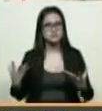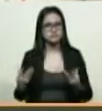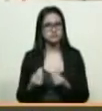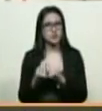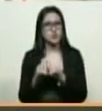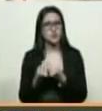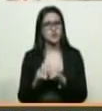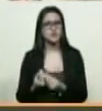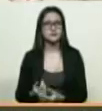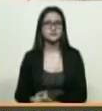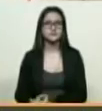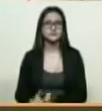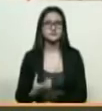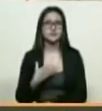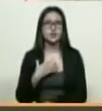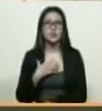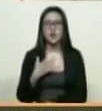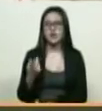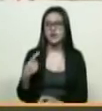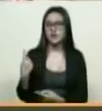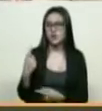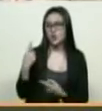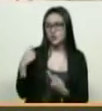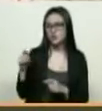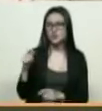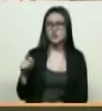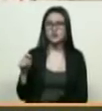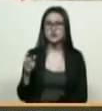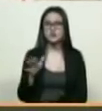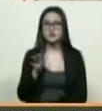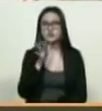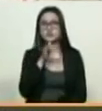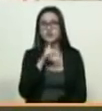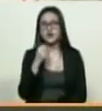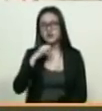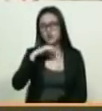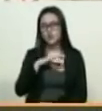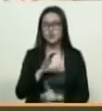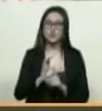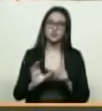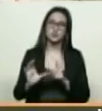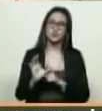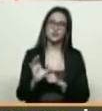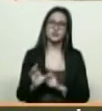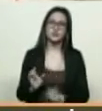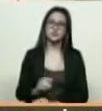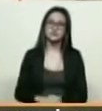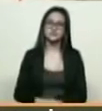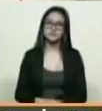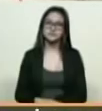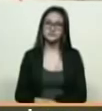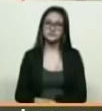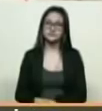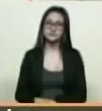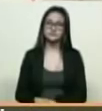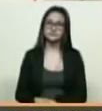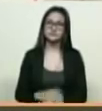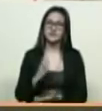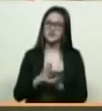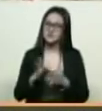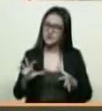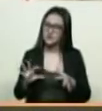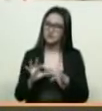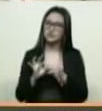puede hacerse el hecho turístico si no tenemos presente pues la historia y la cultura. Entonces con nosotros, por supuesto, siempre y de la